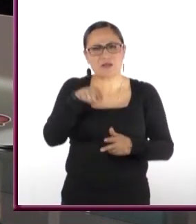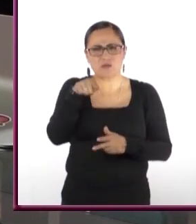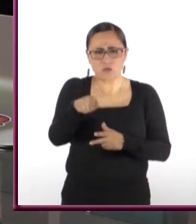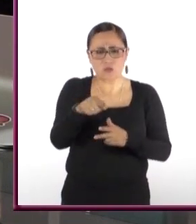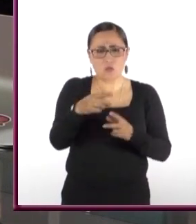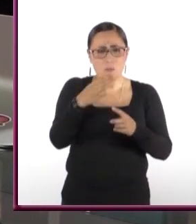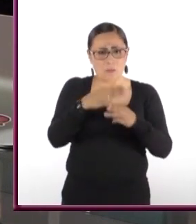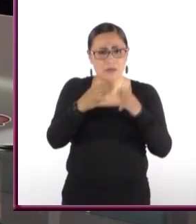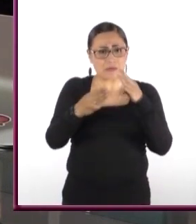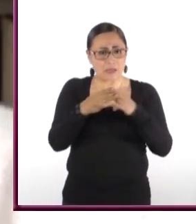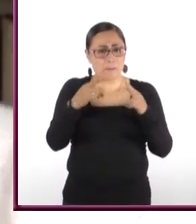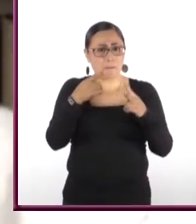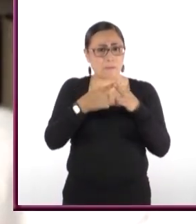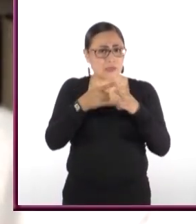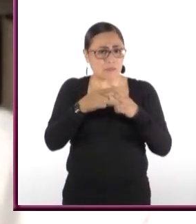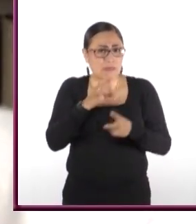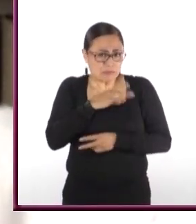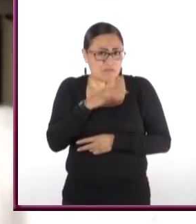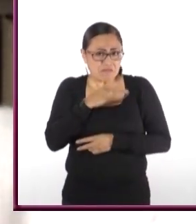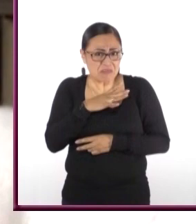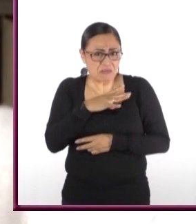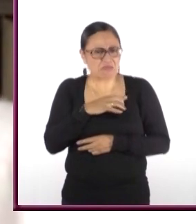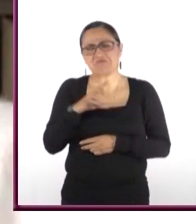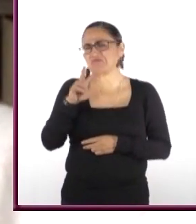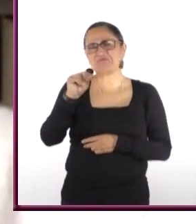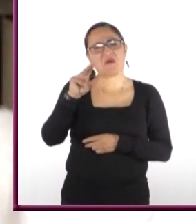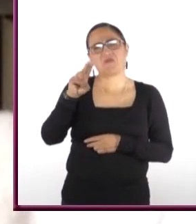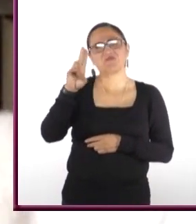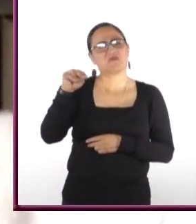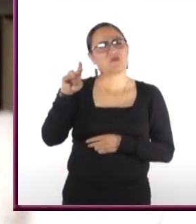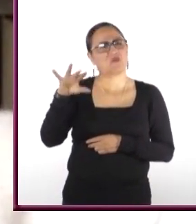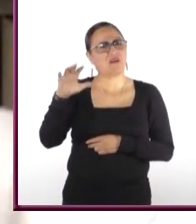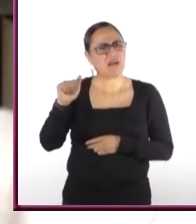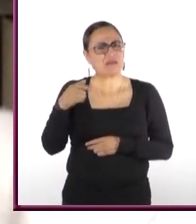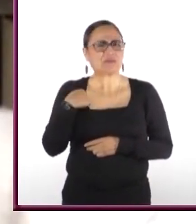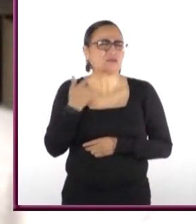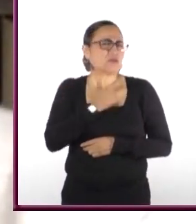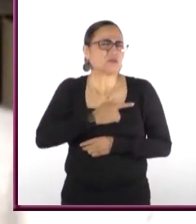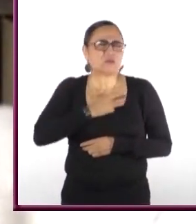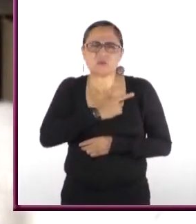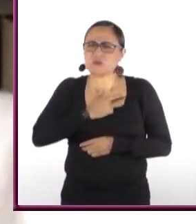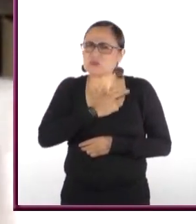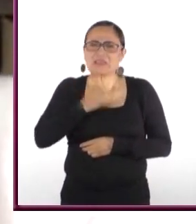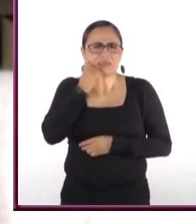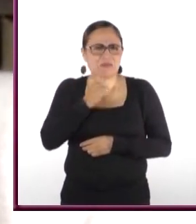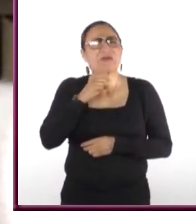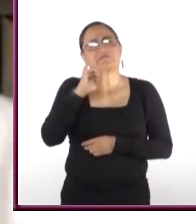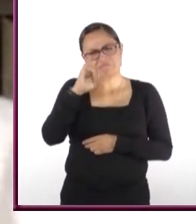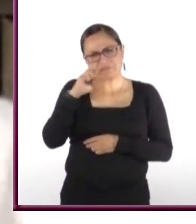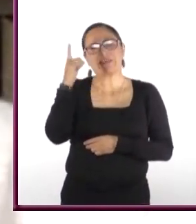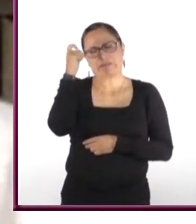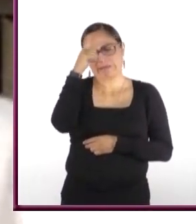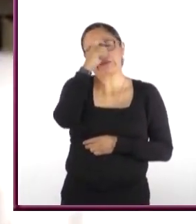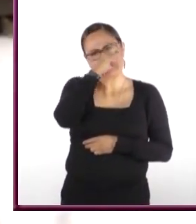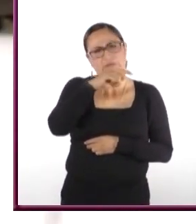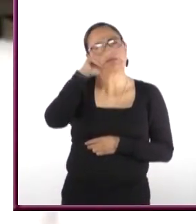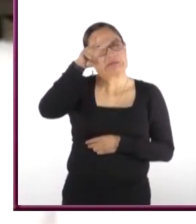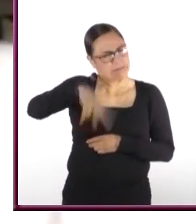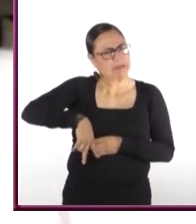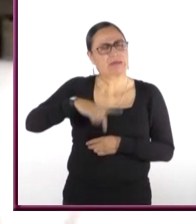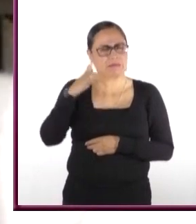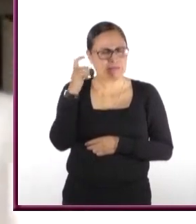tuviste miedo a las matemáticas? No, nunca. La verdad siempre me parecieron súper divertidas, difíciles a